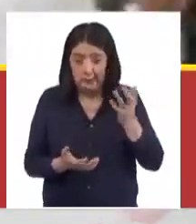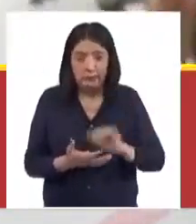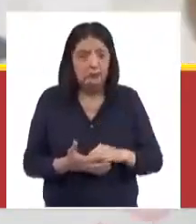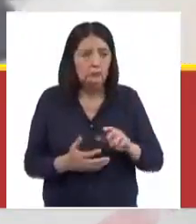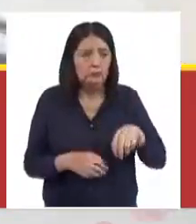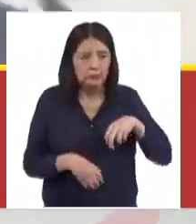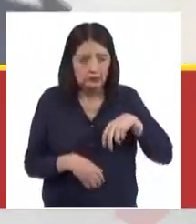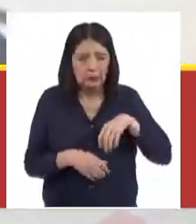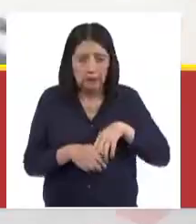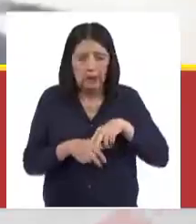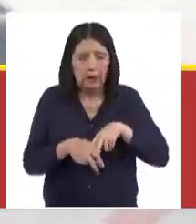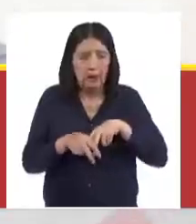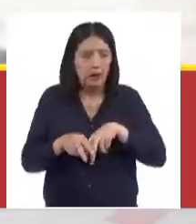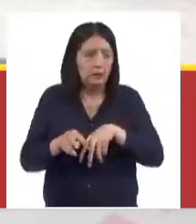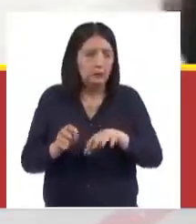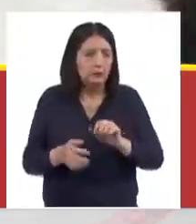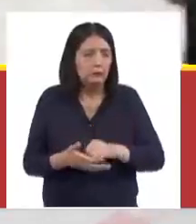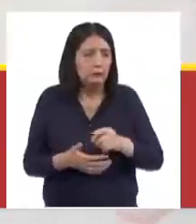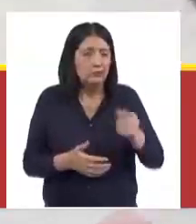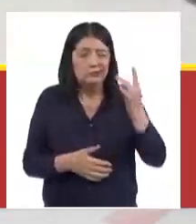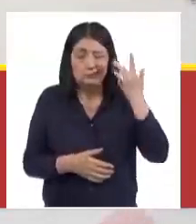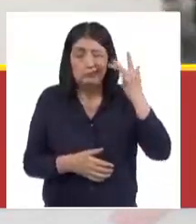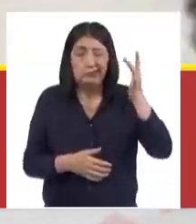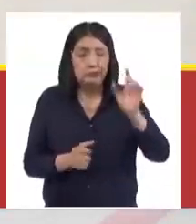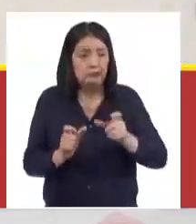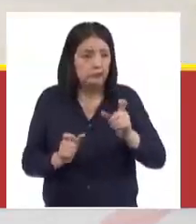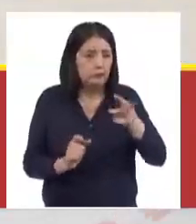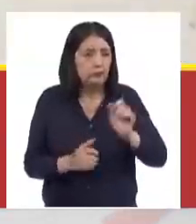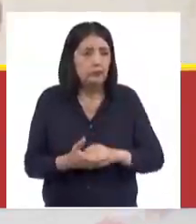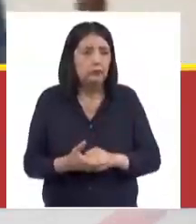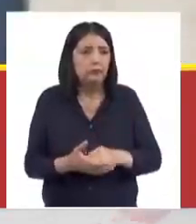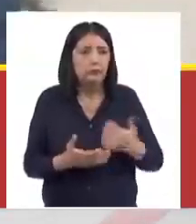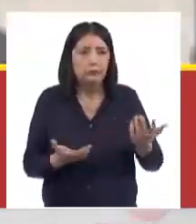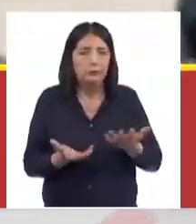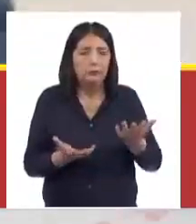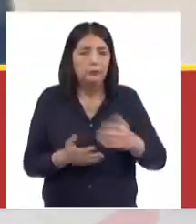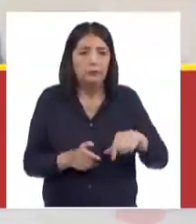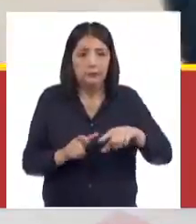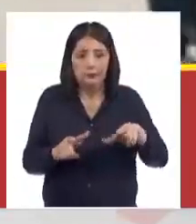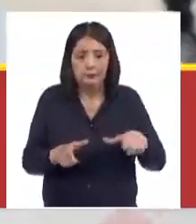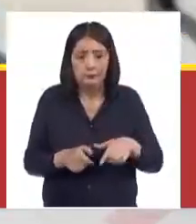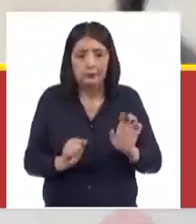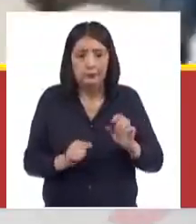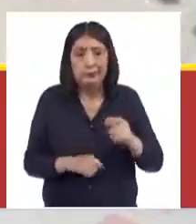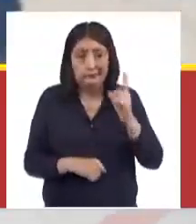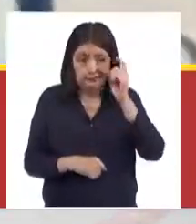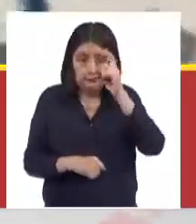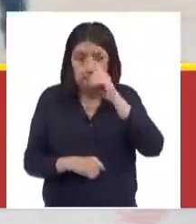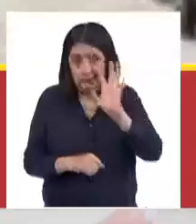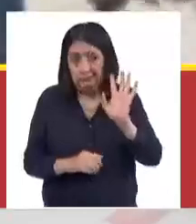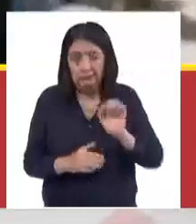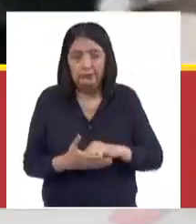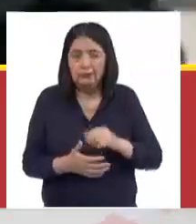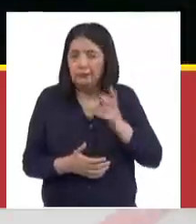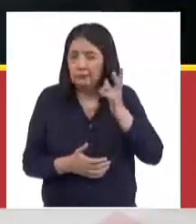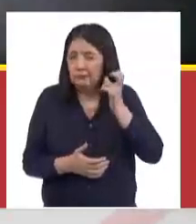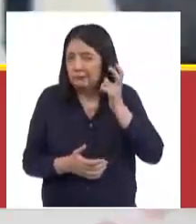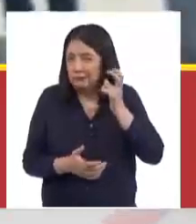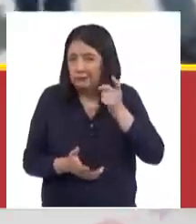por la caminata, además también la bulla de la gente que se encuentra en la zona, es un poco difícil